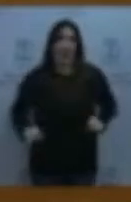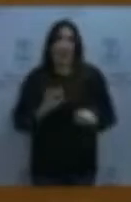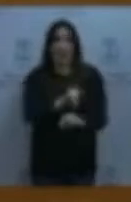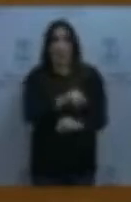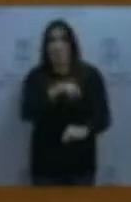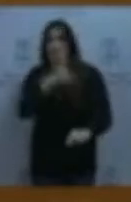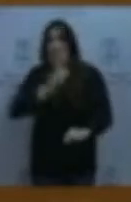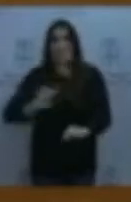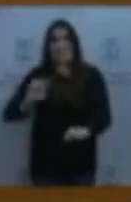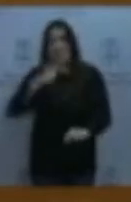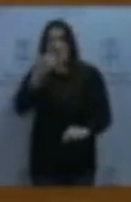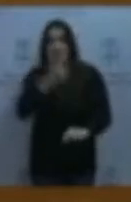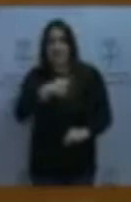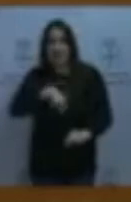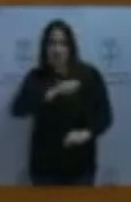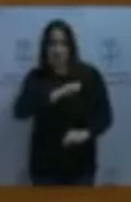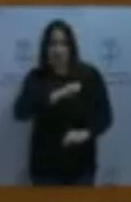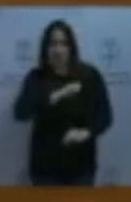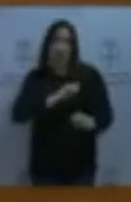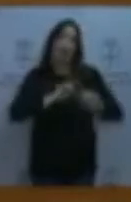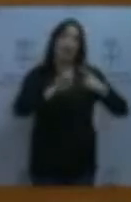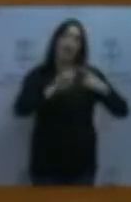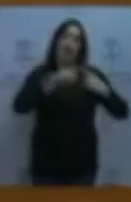Estado, solo por detrás de la M30 de Madrid.